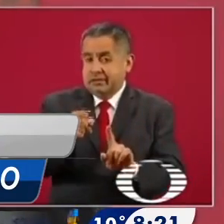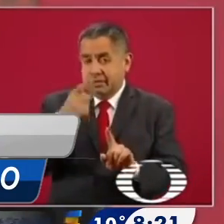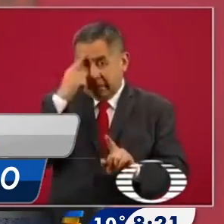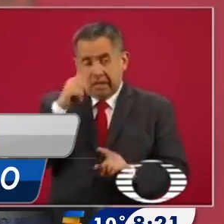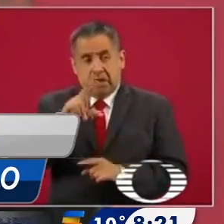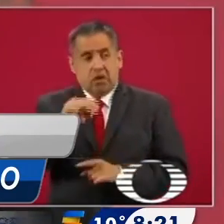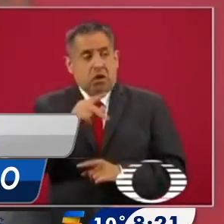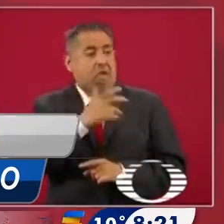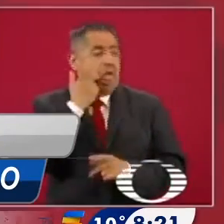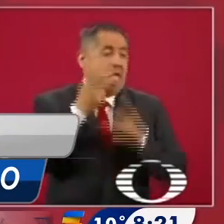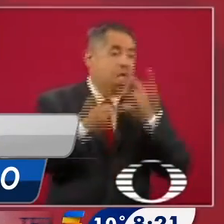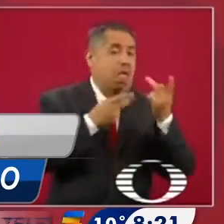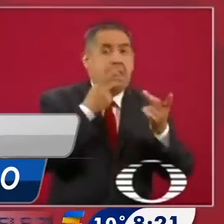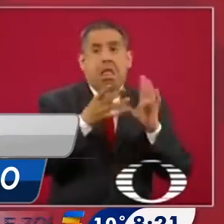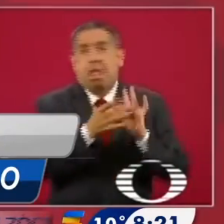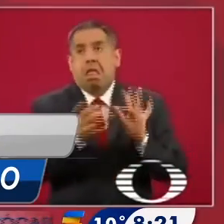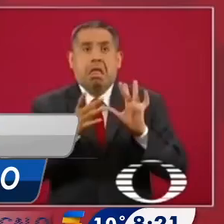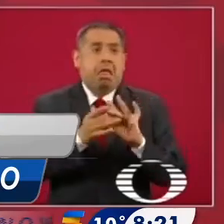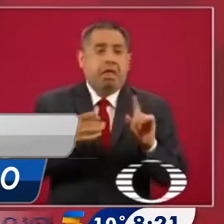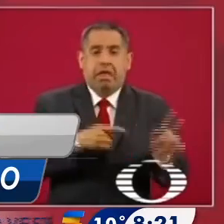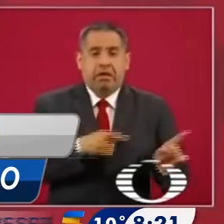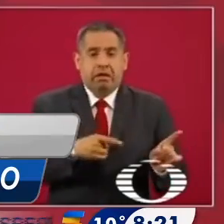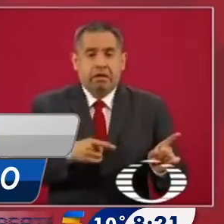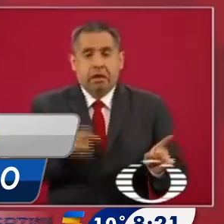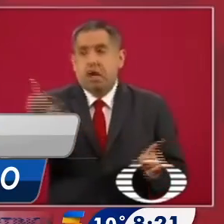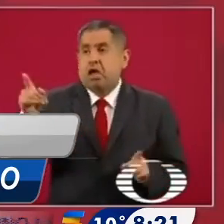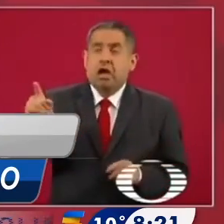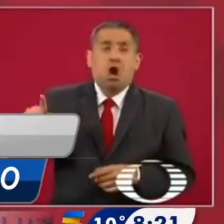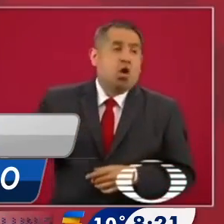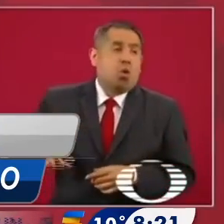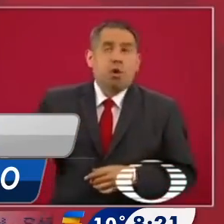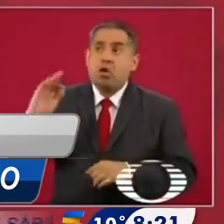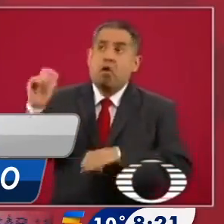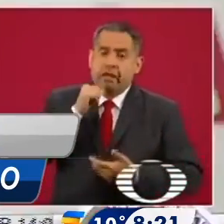no les debemos nada y se entregan todos los recursos que por ley les corresponden.